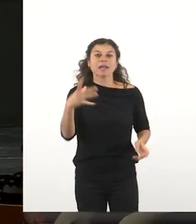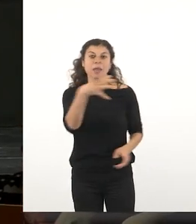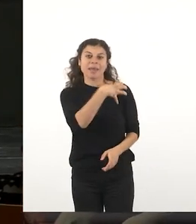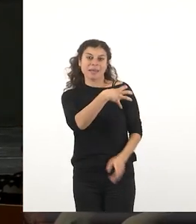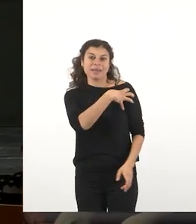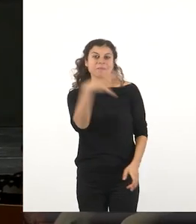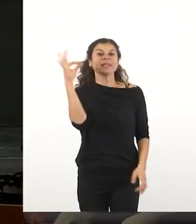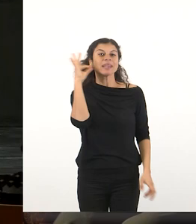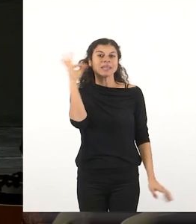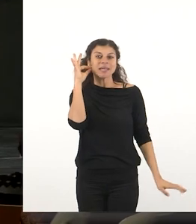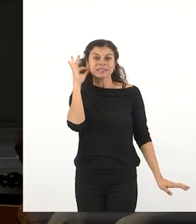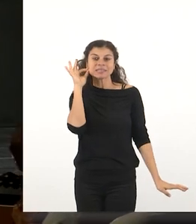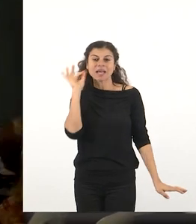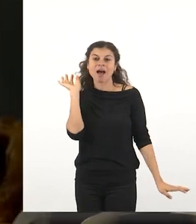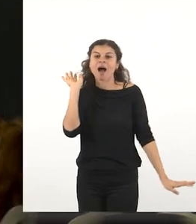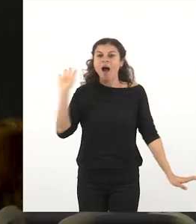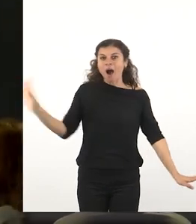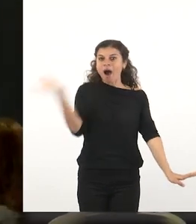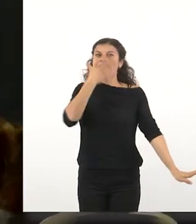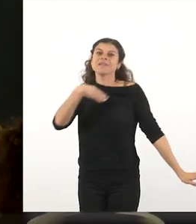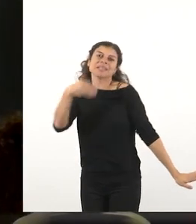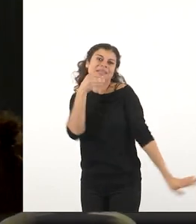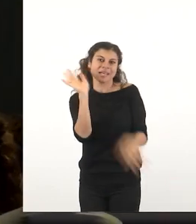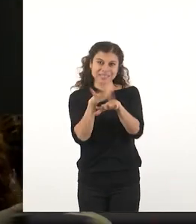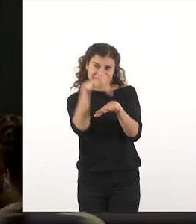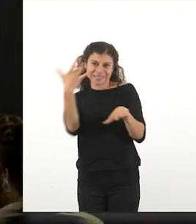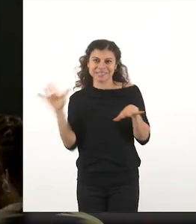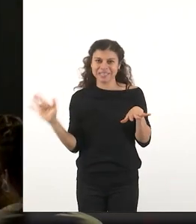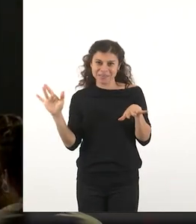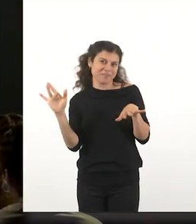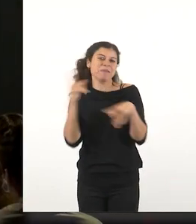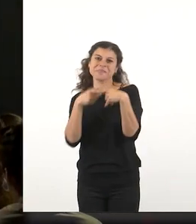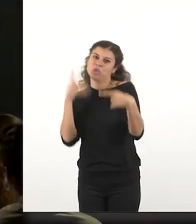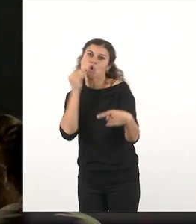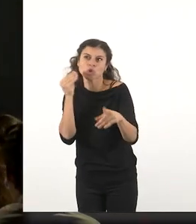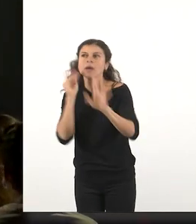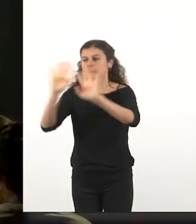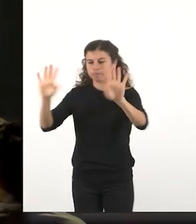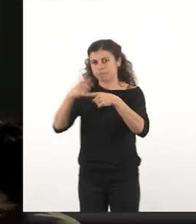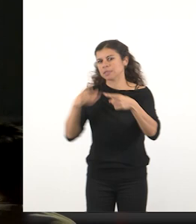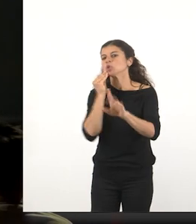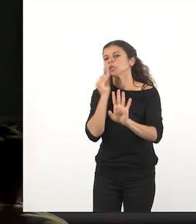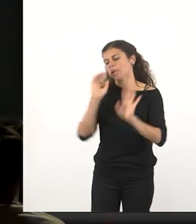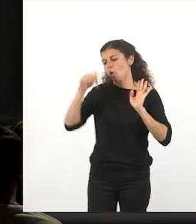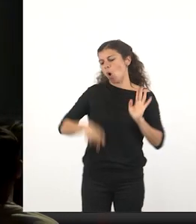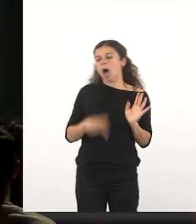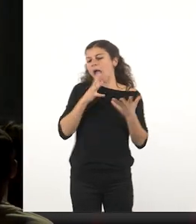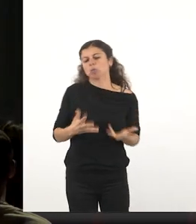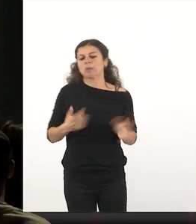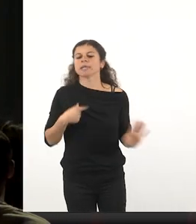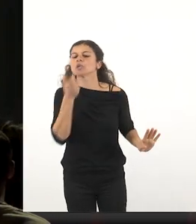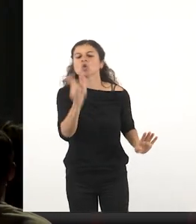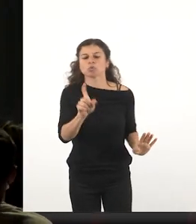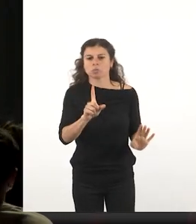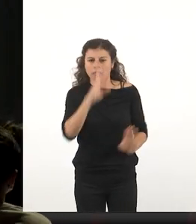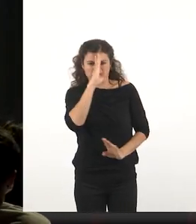princesa María de la Pera, bella, hermosa, sensible y semitonta, No, se me tonta, ¿no? Que las mujeres de hoy en día no nos insultan, nos